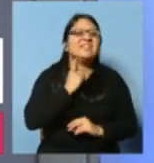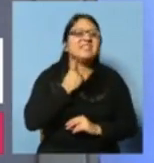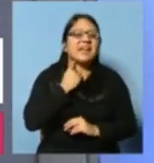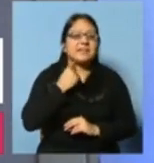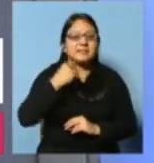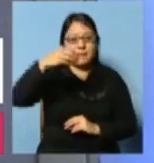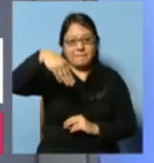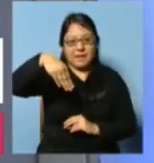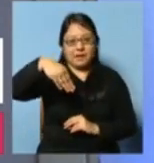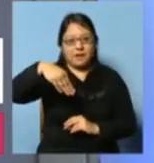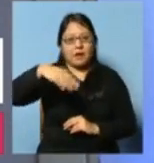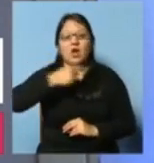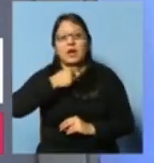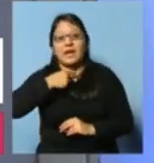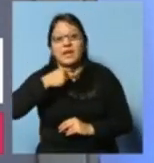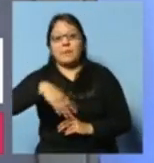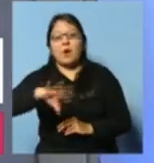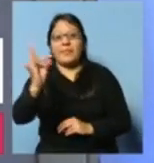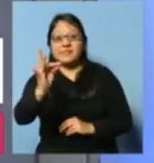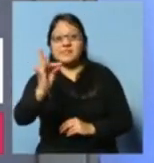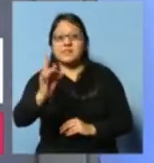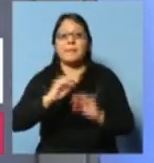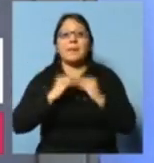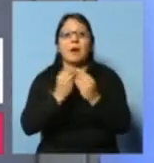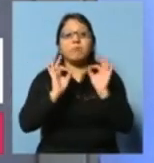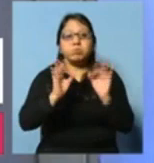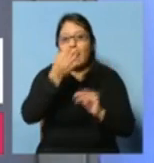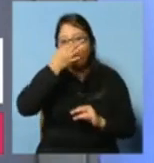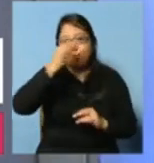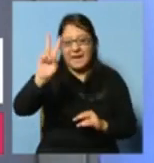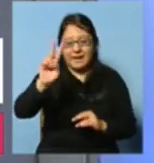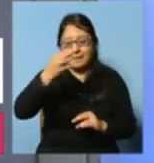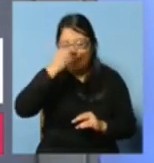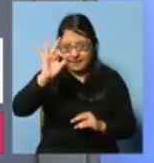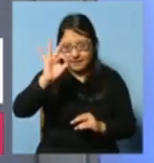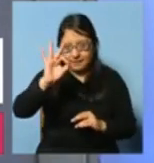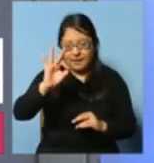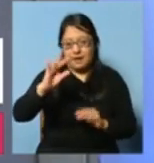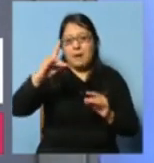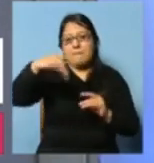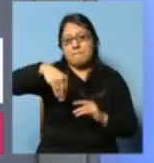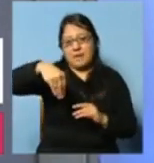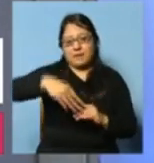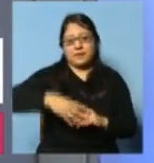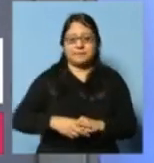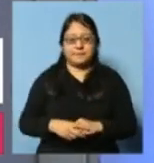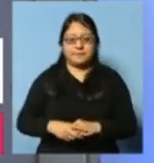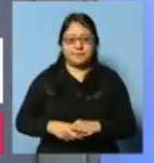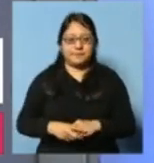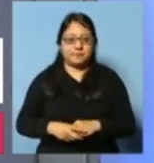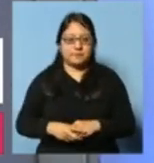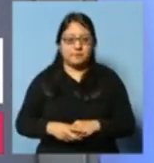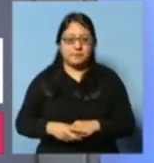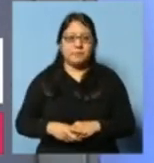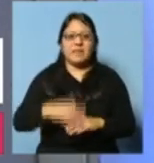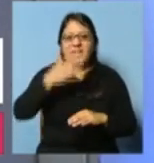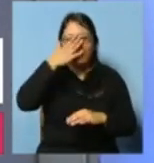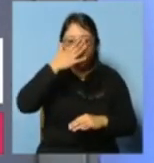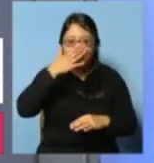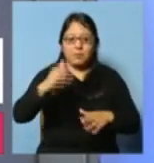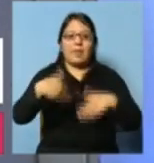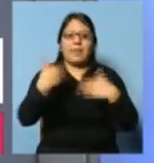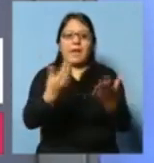idea es llegar a fin de año con 20 megas para todo el país y este a la población servida por 4 g